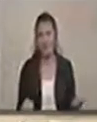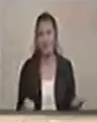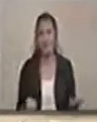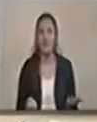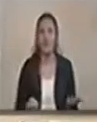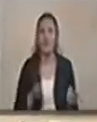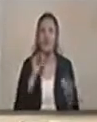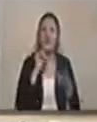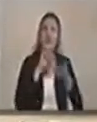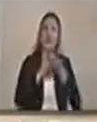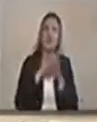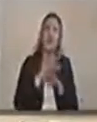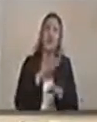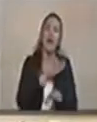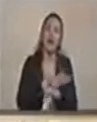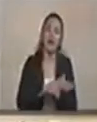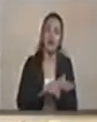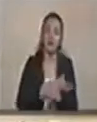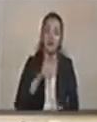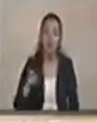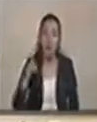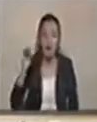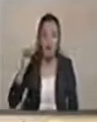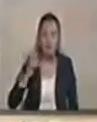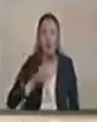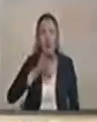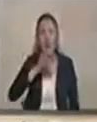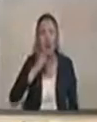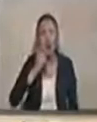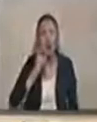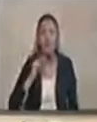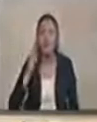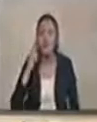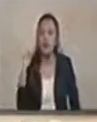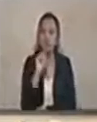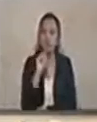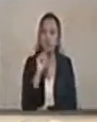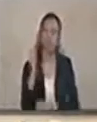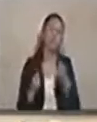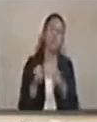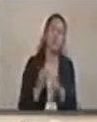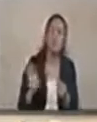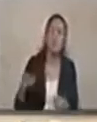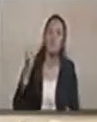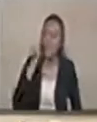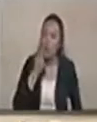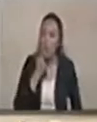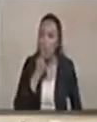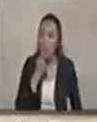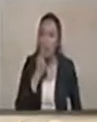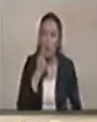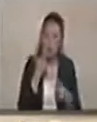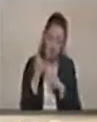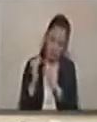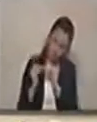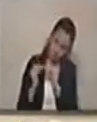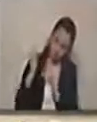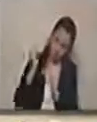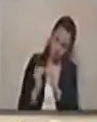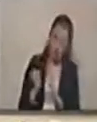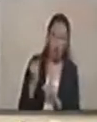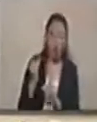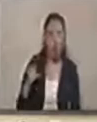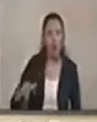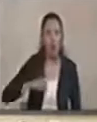como se ejerce un control de alcoholemia a quien conduce un vehículo, ¿cómo no vamos a hacerle